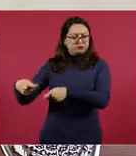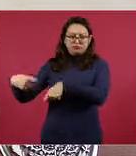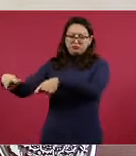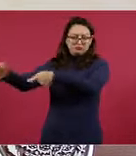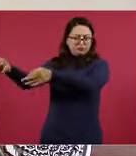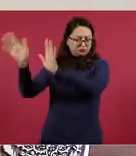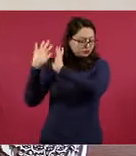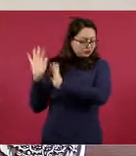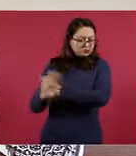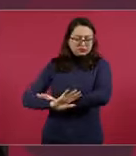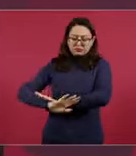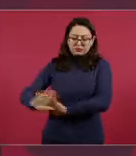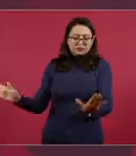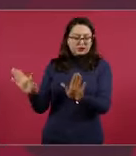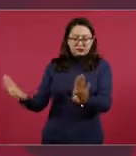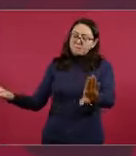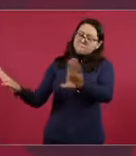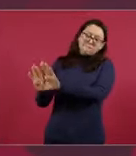ya.